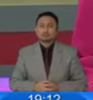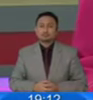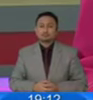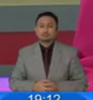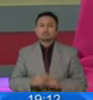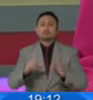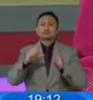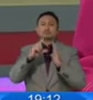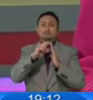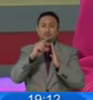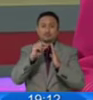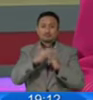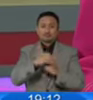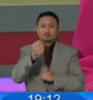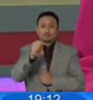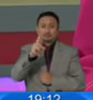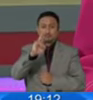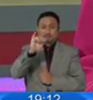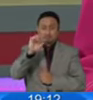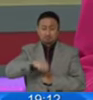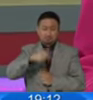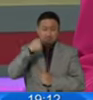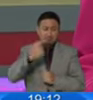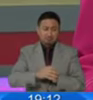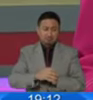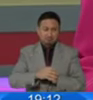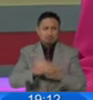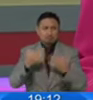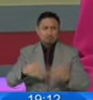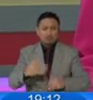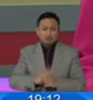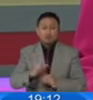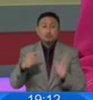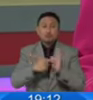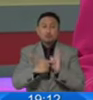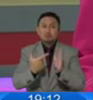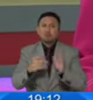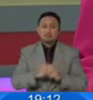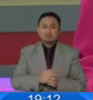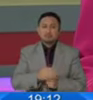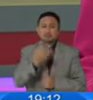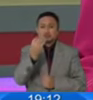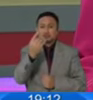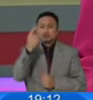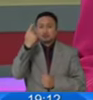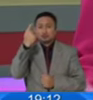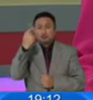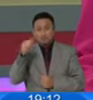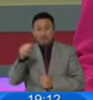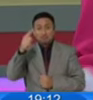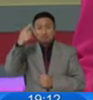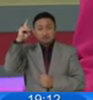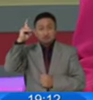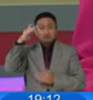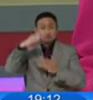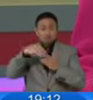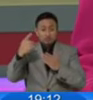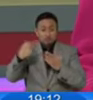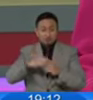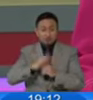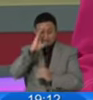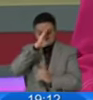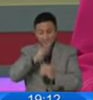El Servicio de Rentas Internas está seguro que logrará recaudar por tributos más de 14 mil millones de dólares, que es la meta planteada para